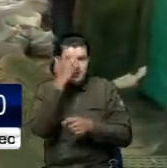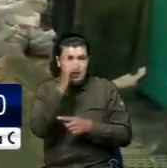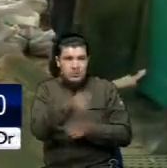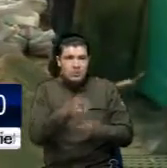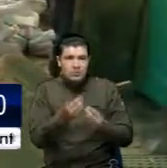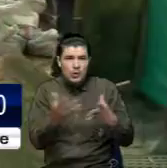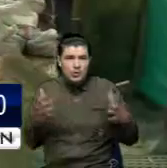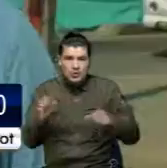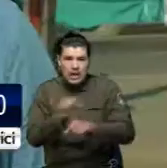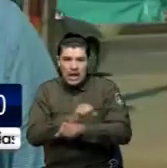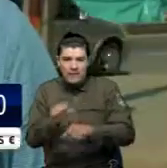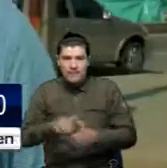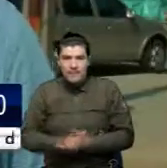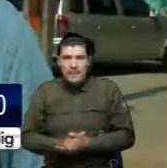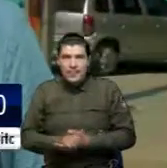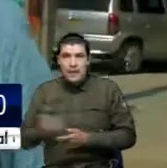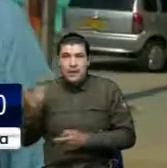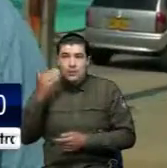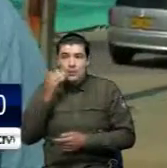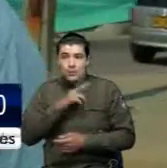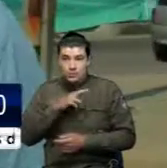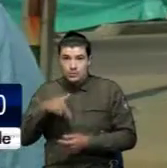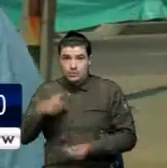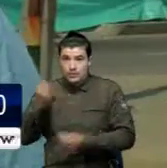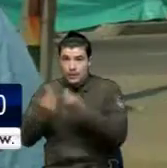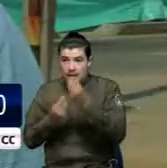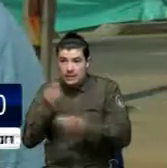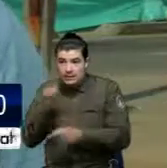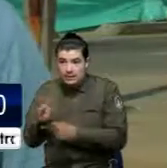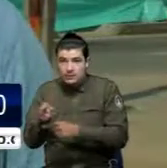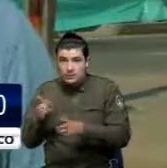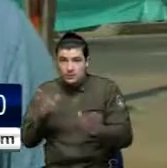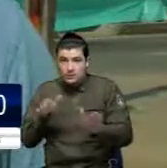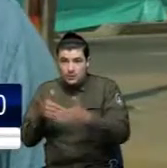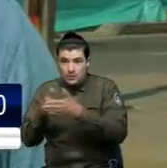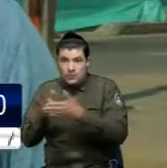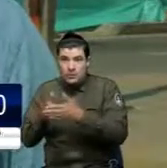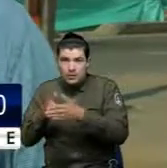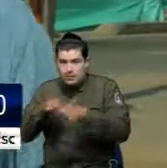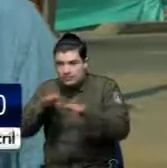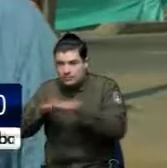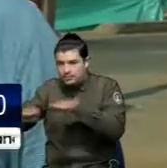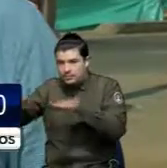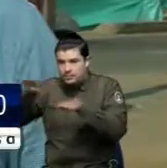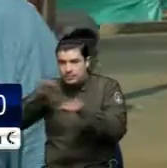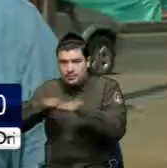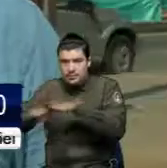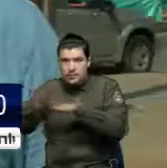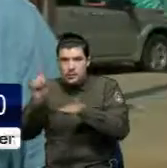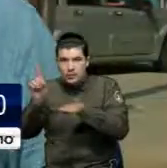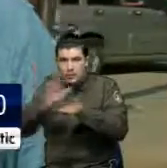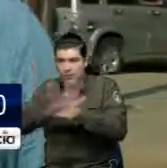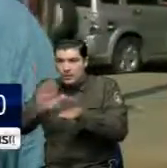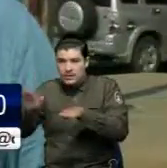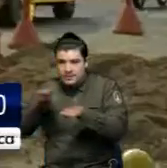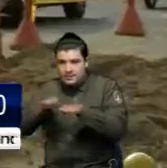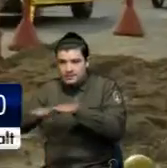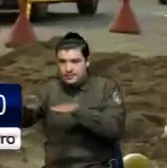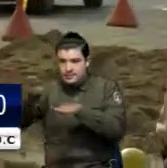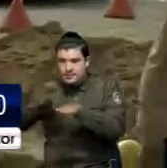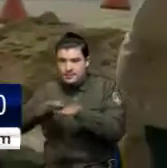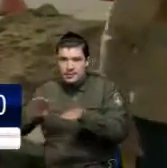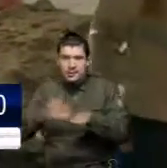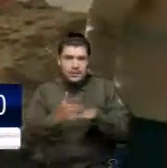vehículos. En ese momento, cuando hagamos ese cierre, va a quedar esto circulando el tráfico por un carril en cada